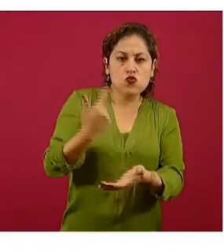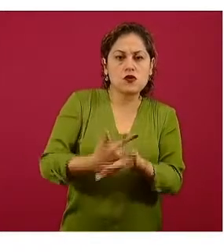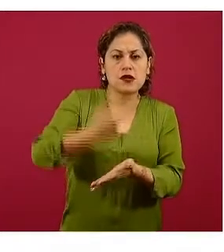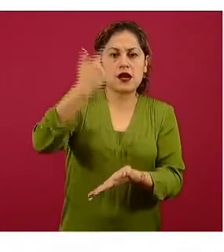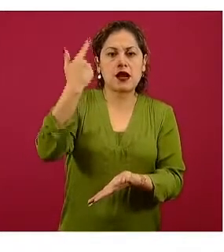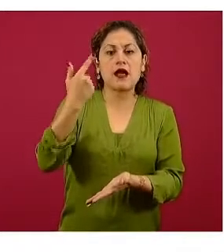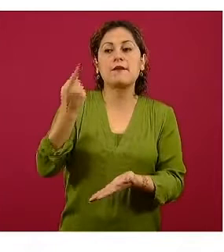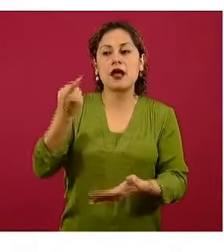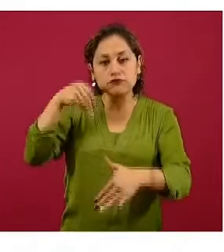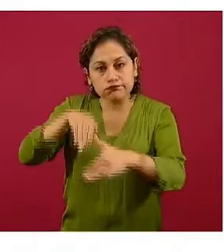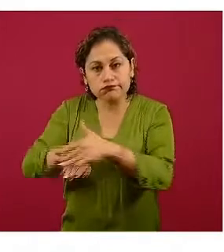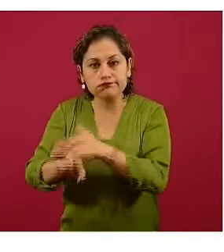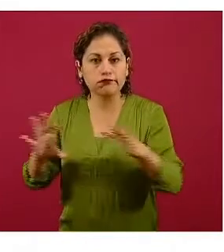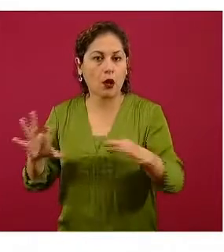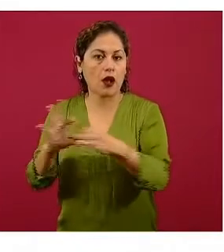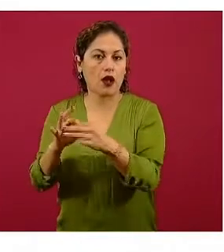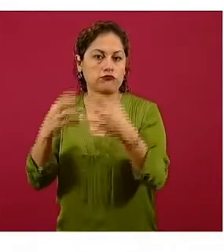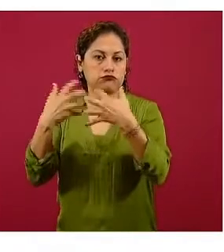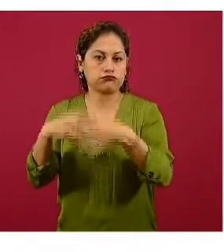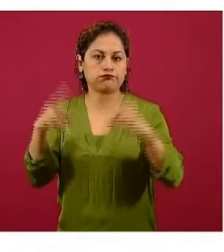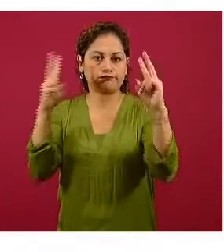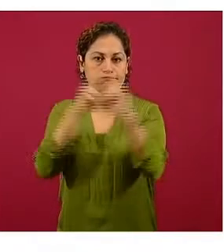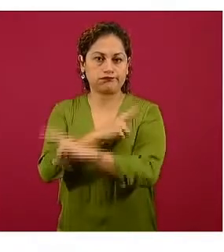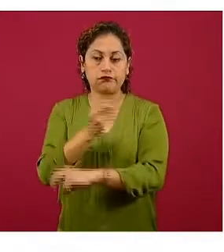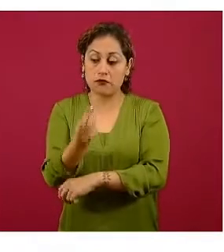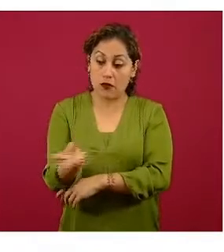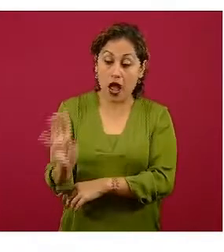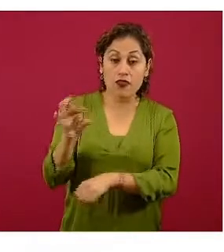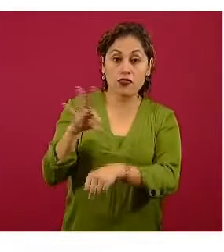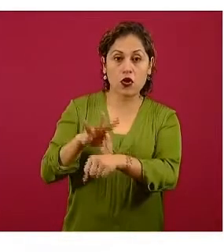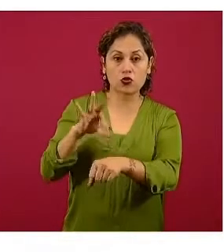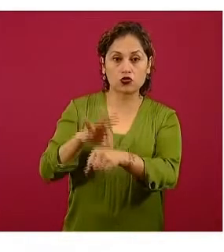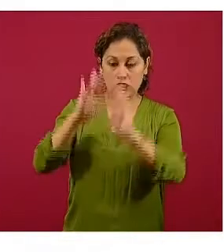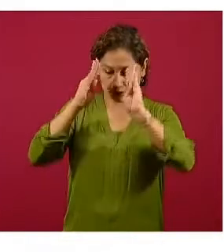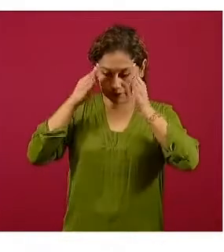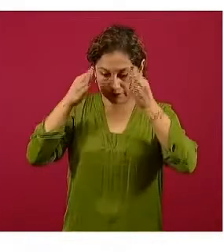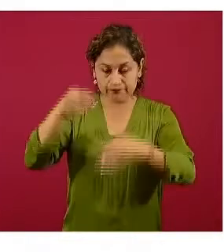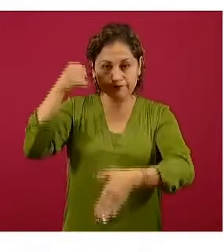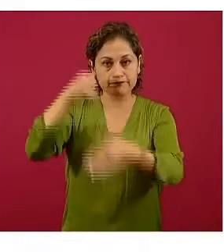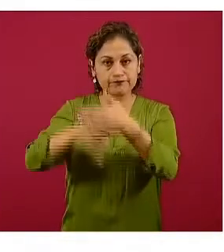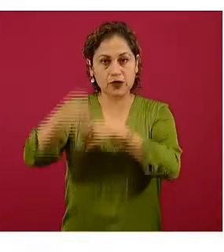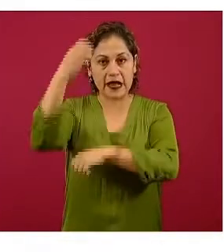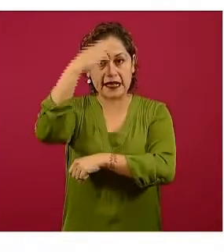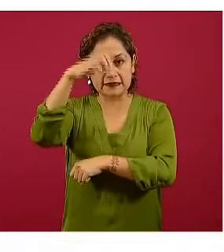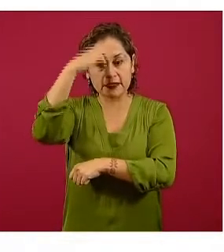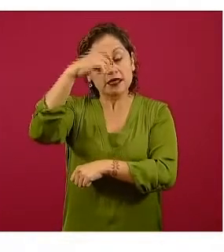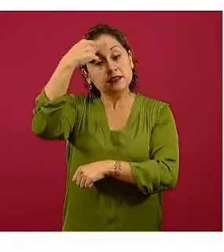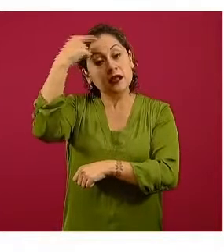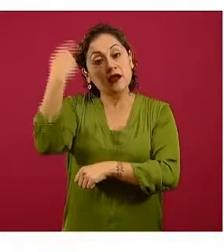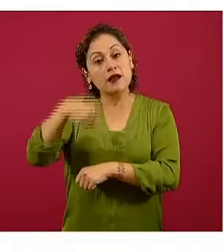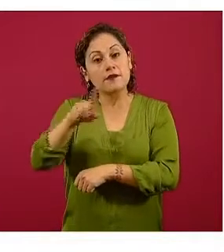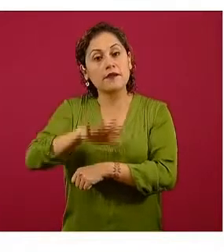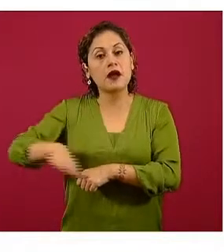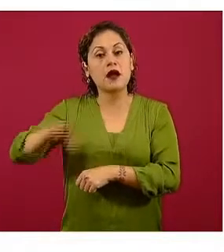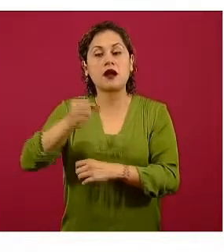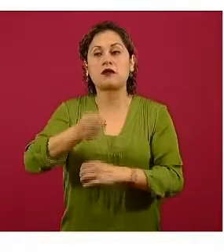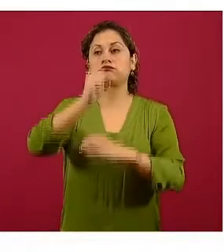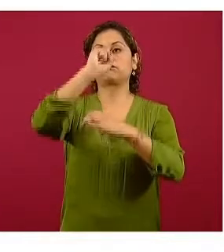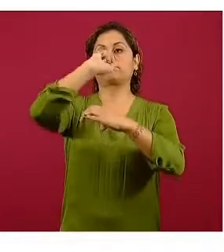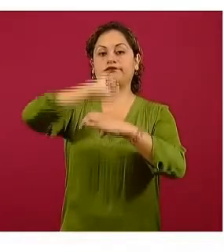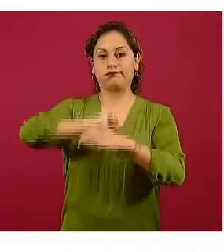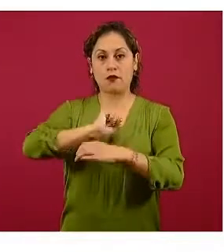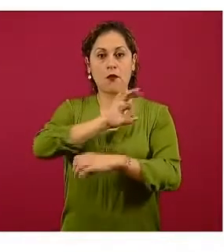además de personal más especializado para efectos de lo que será atender una intubación y por lo